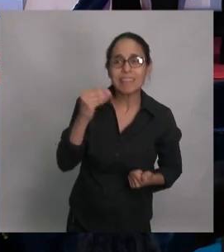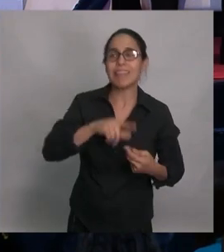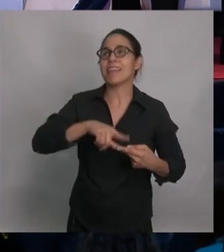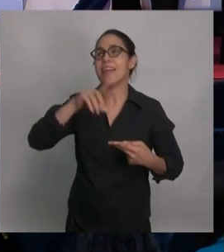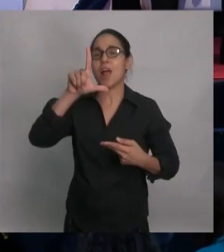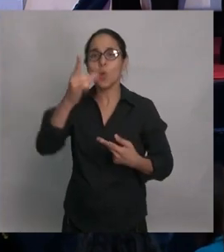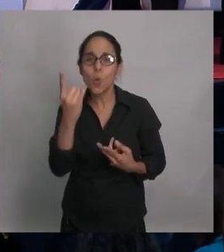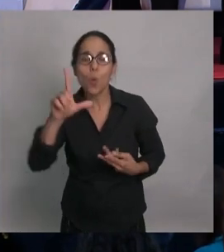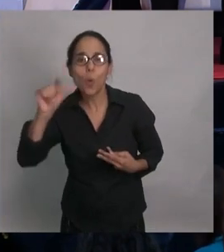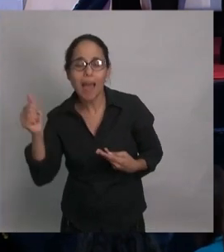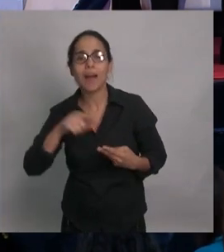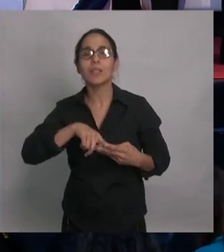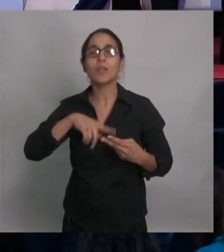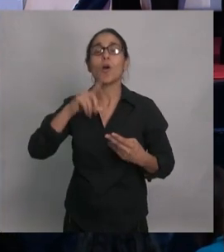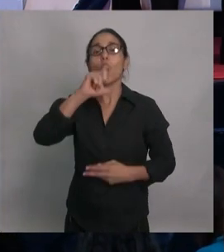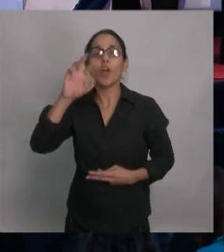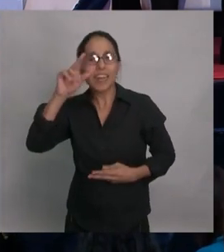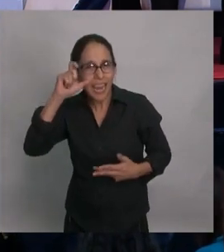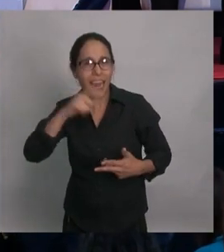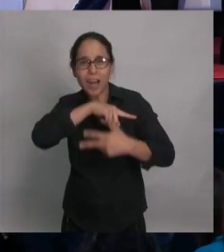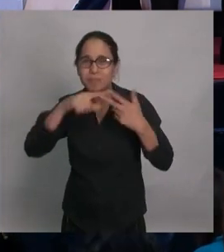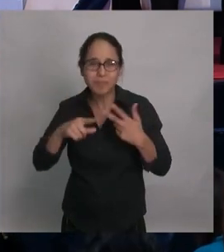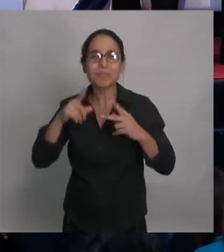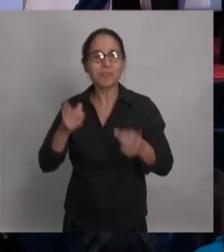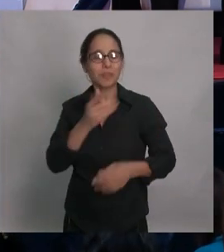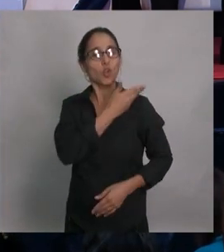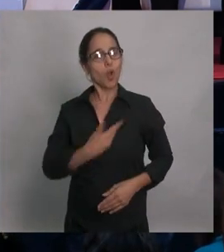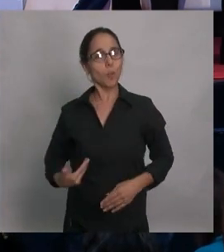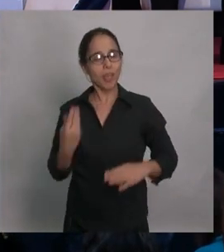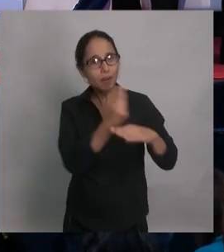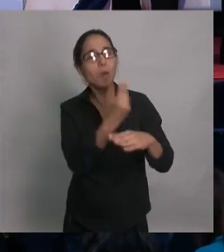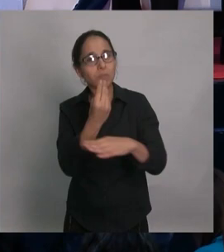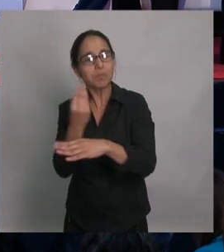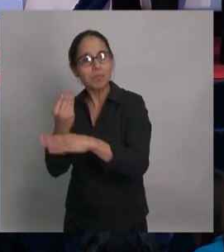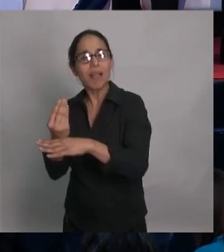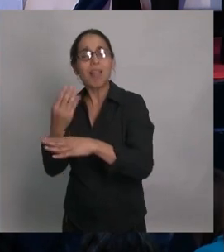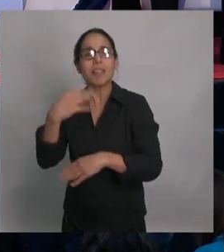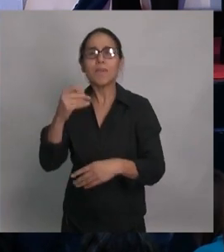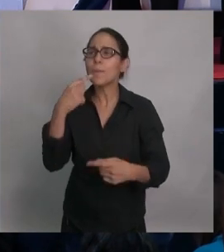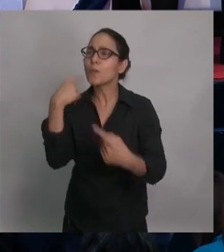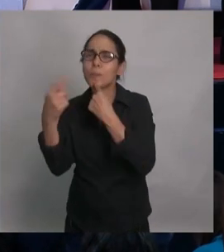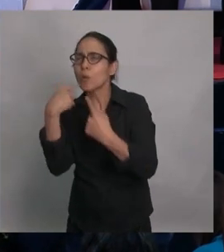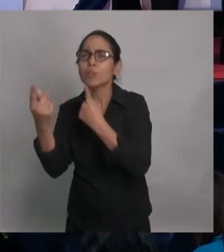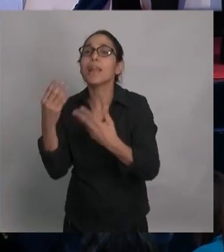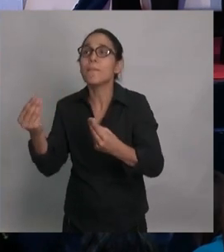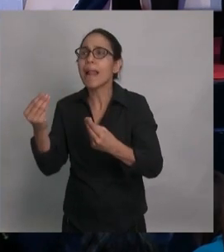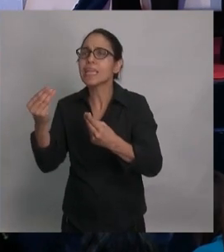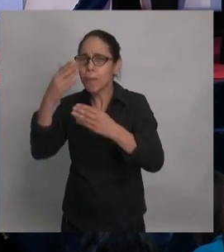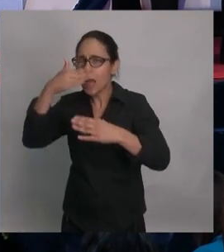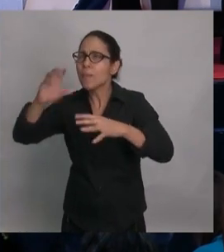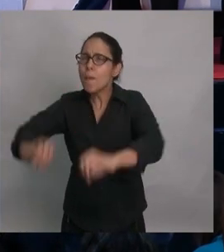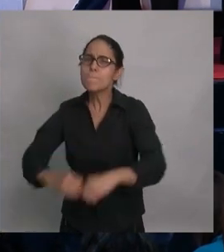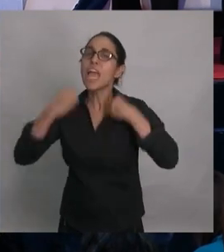Lula, como fue Correa, a los que hay que interpelar para que sean mejores de lo que son.